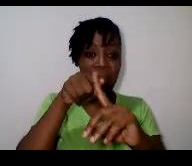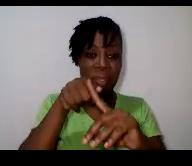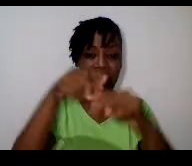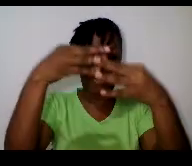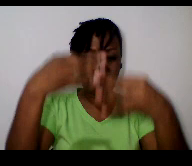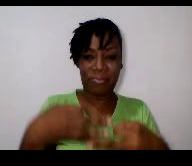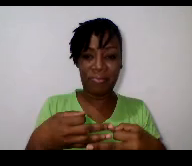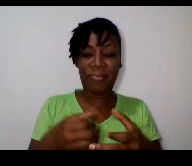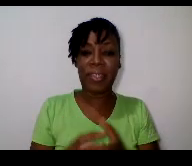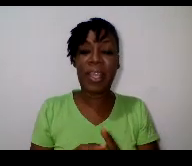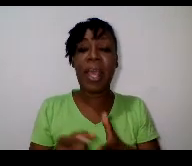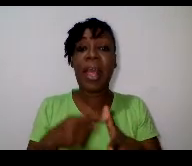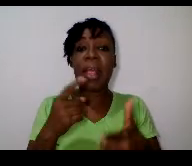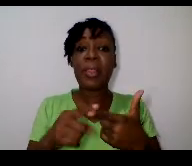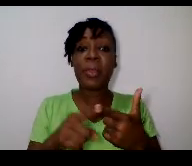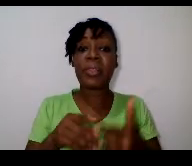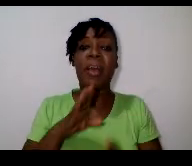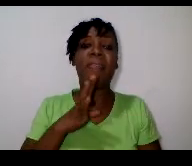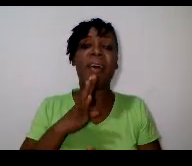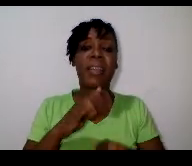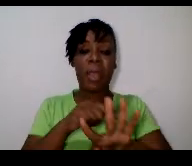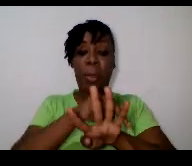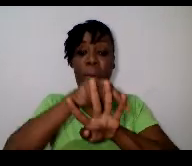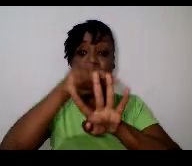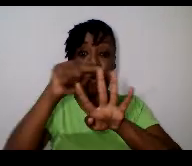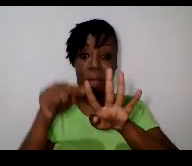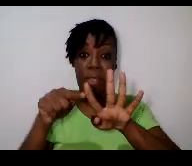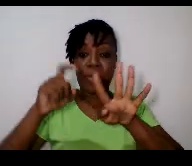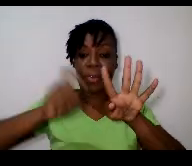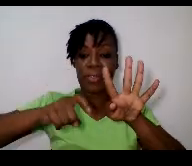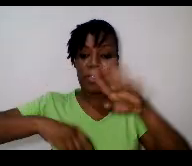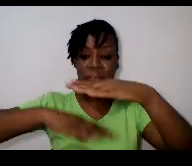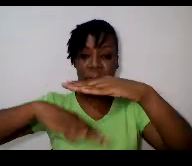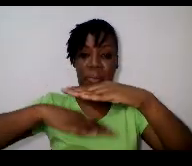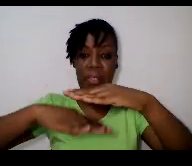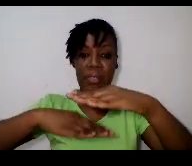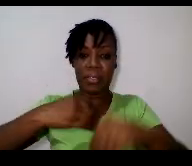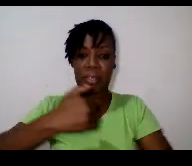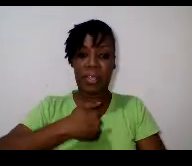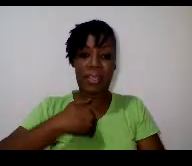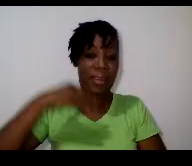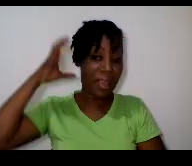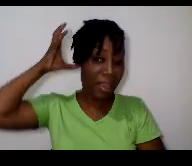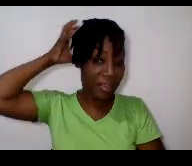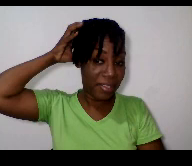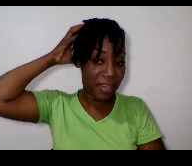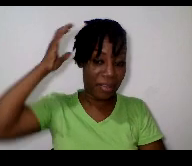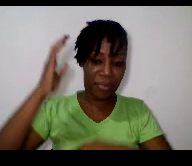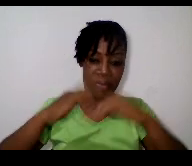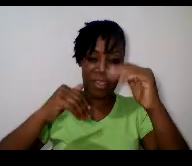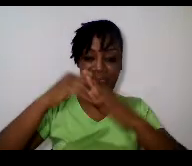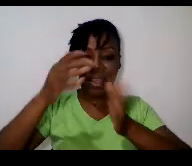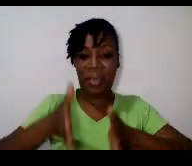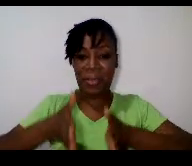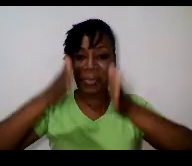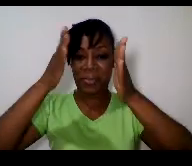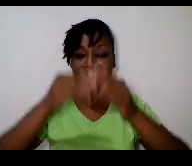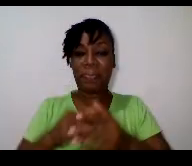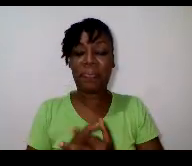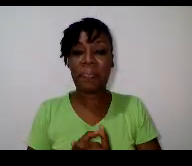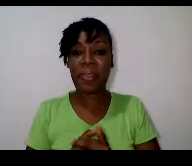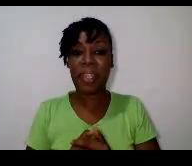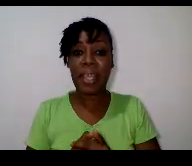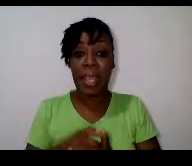vamos a hablar de las 4 necesidades básicas que tiene este cerebro en construcción, este cerebro